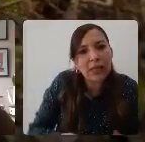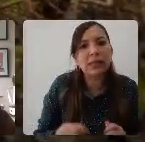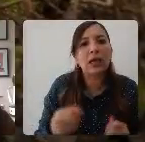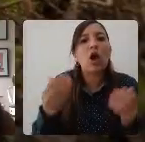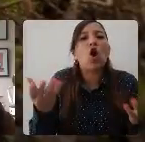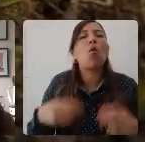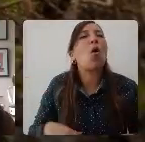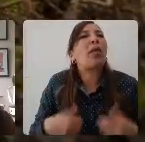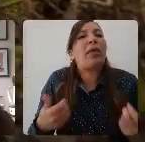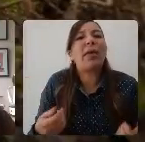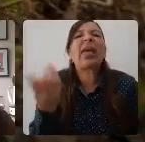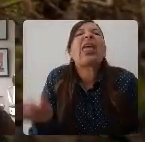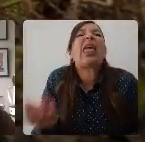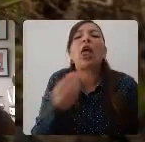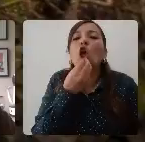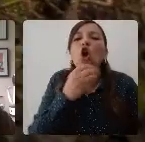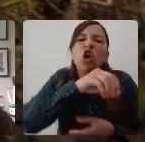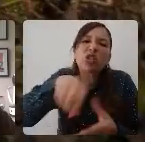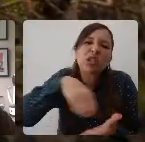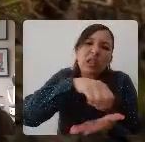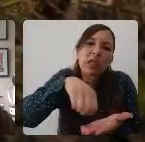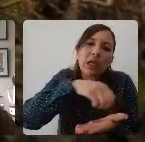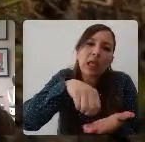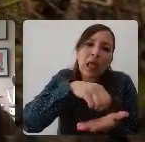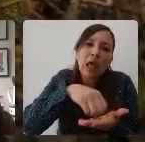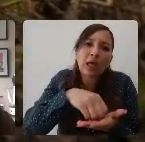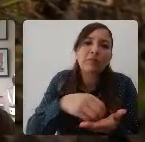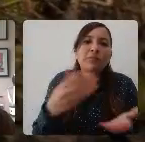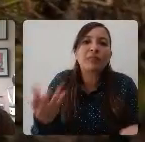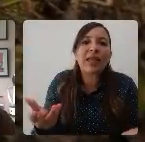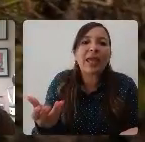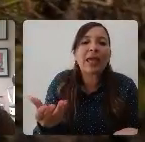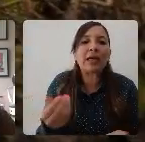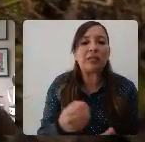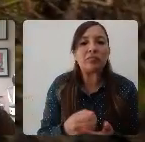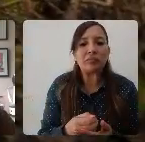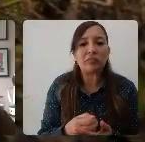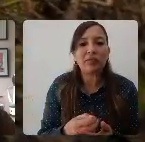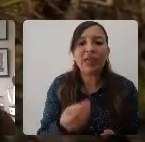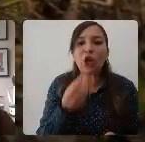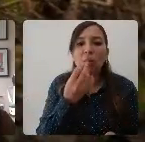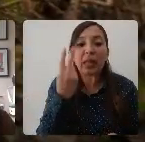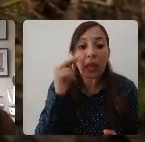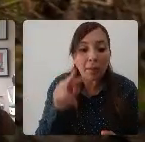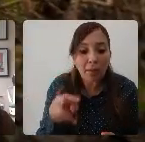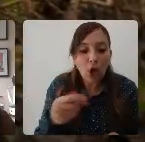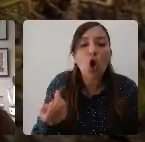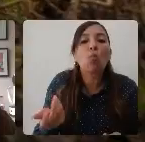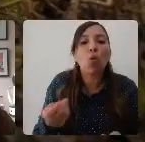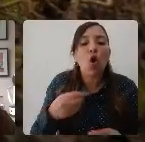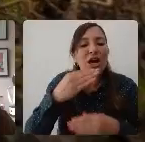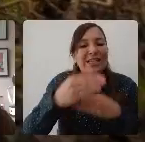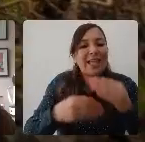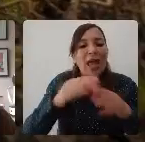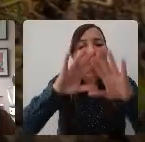vive qué alimentos se preparan incluso a veces hasta segunda clase de cocina quiere ver cómo se producen de repente de las